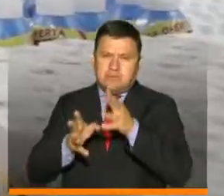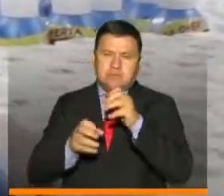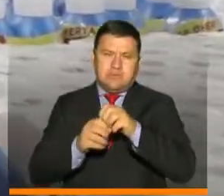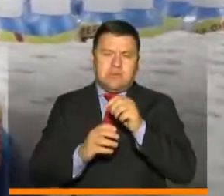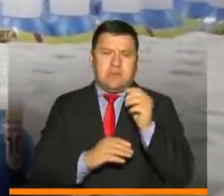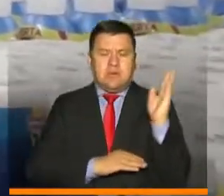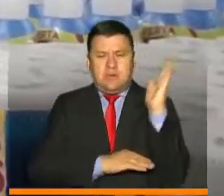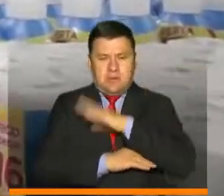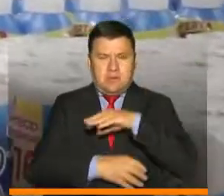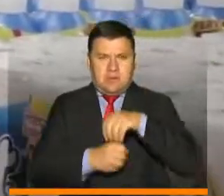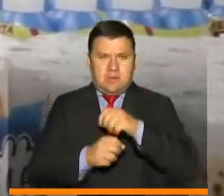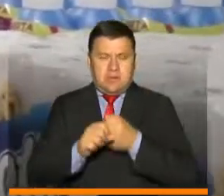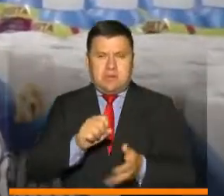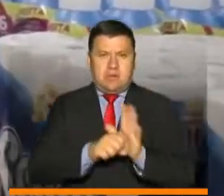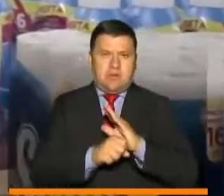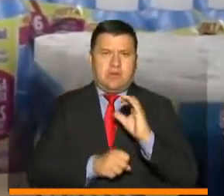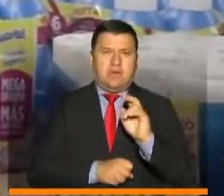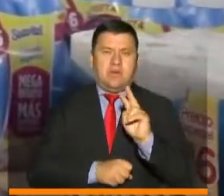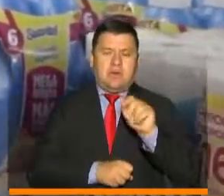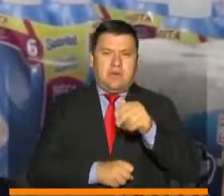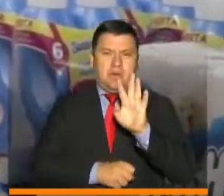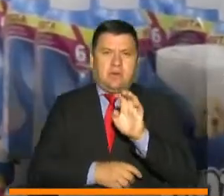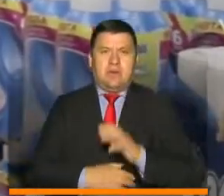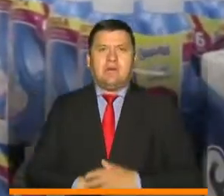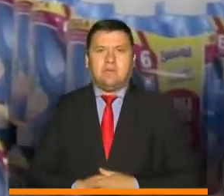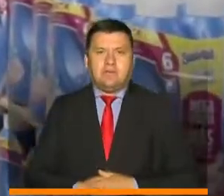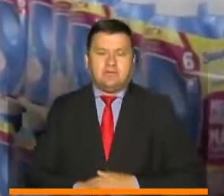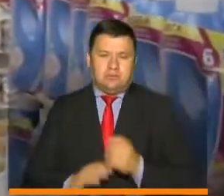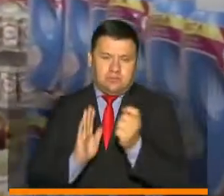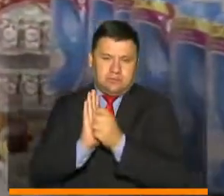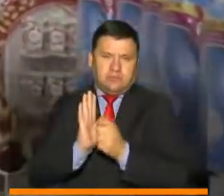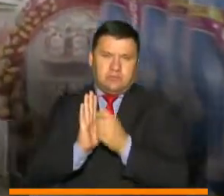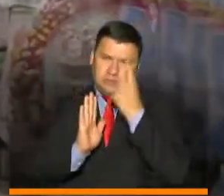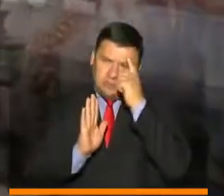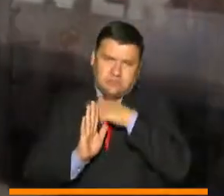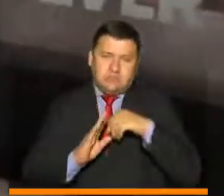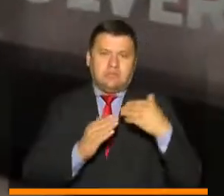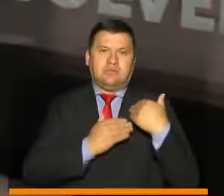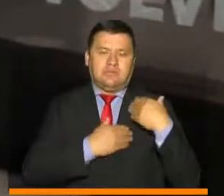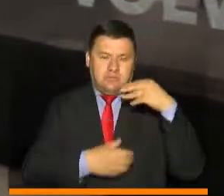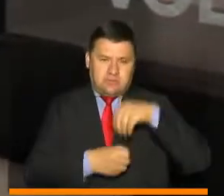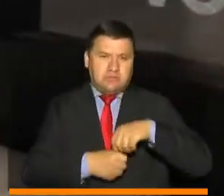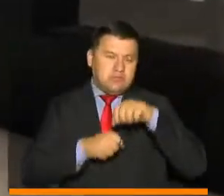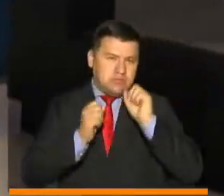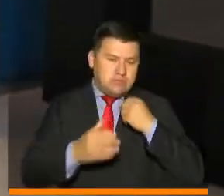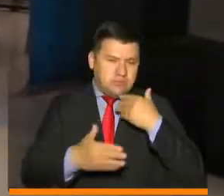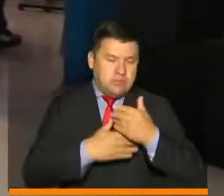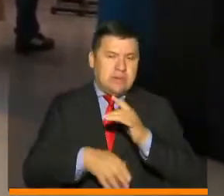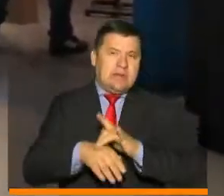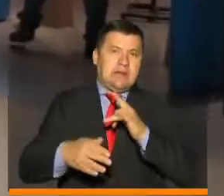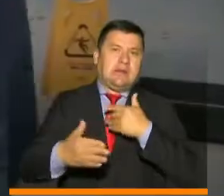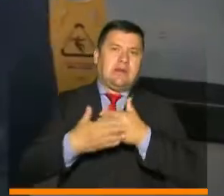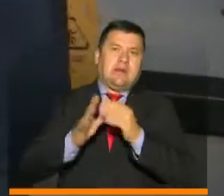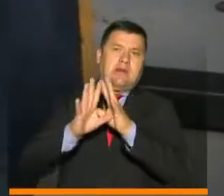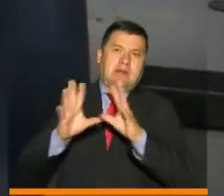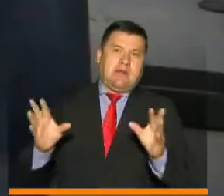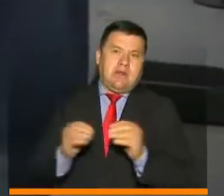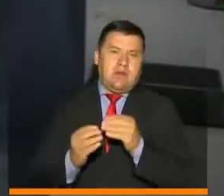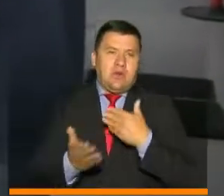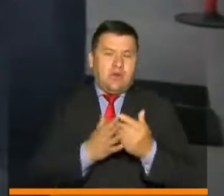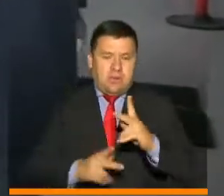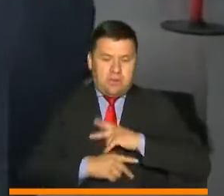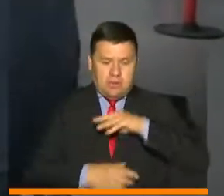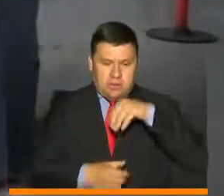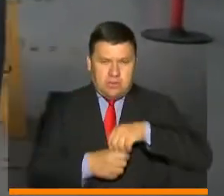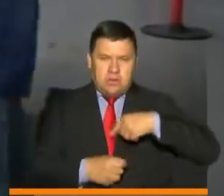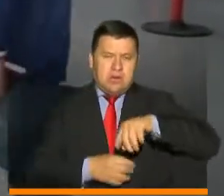en todo lo relativo con el COVID-19. De esta manera y con la corresponsabilidad, se podrá madrugar a la Navidad, comprar lo